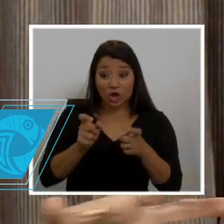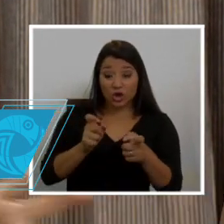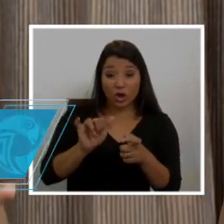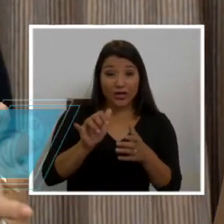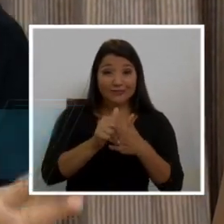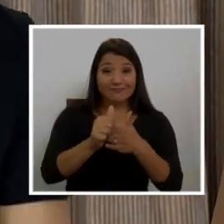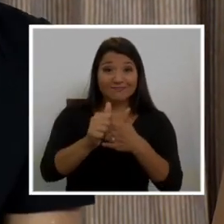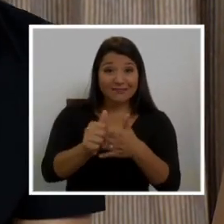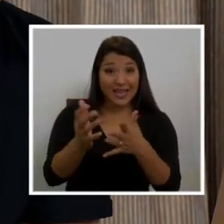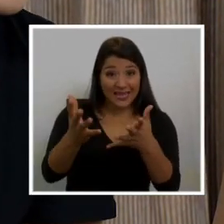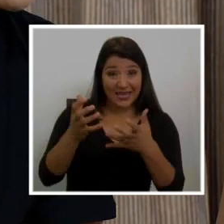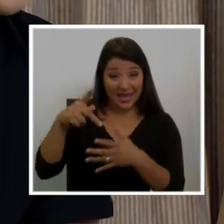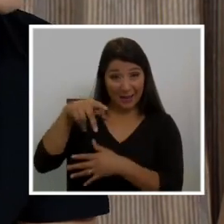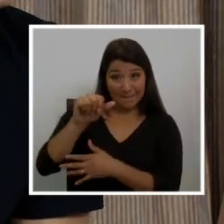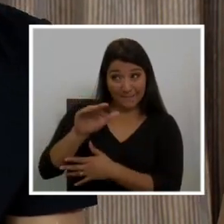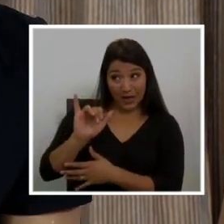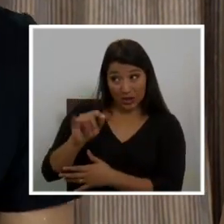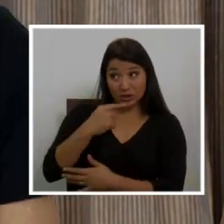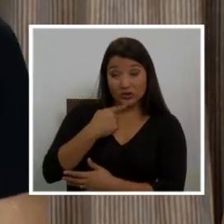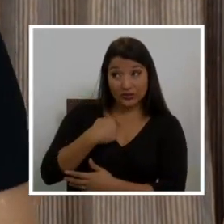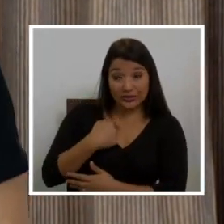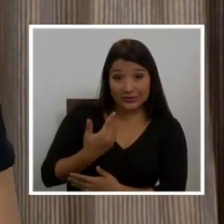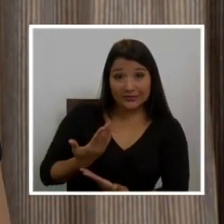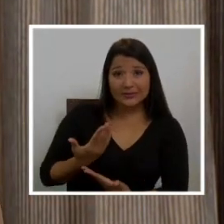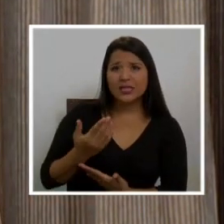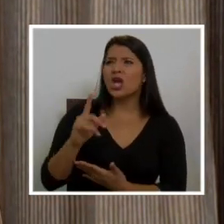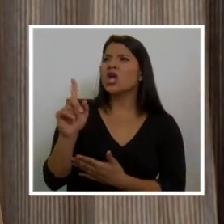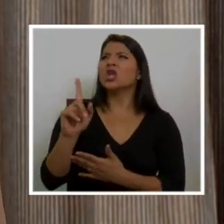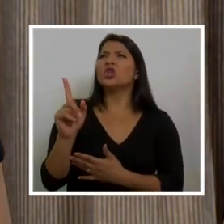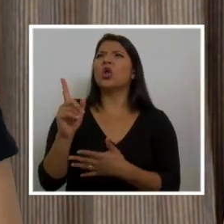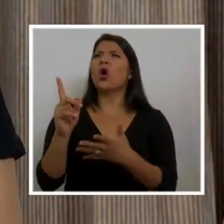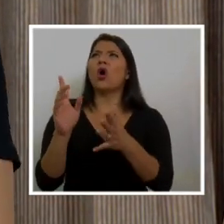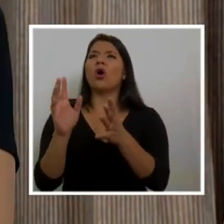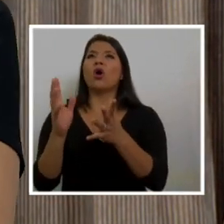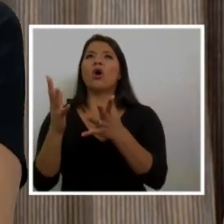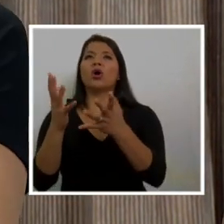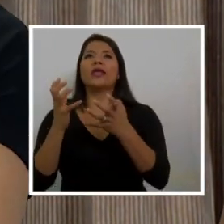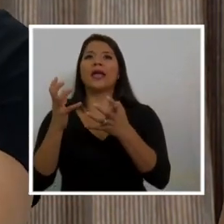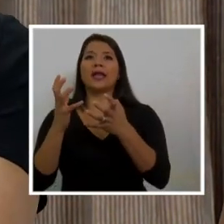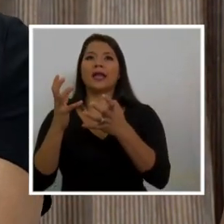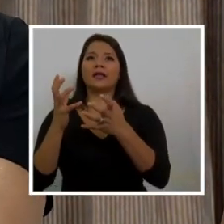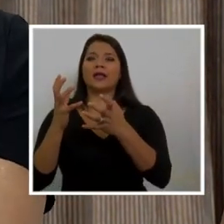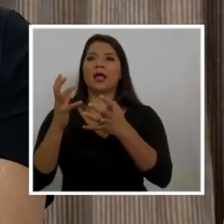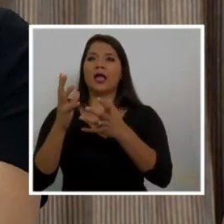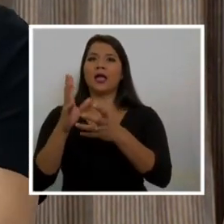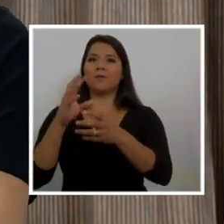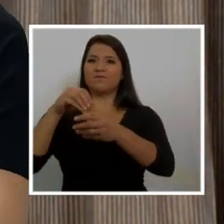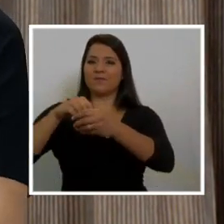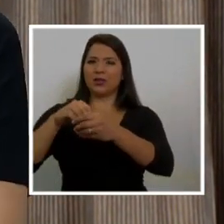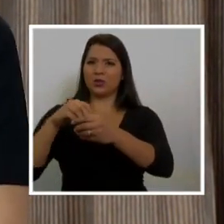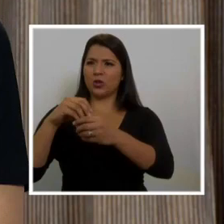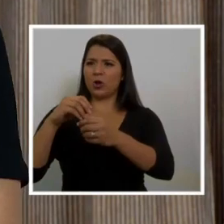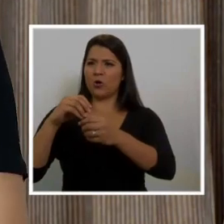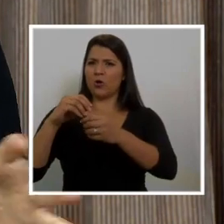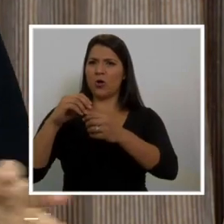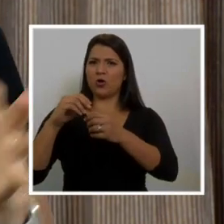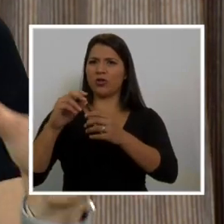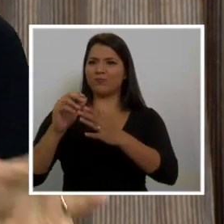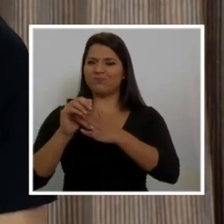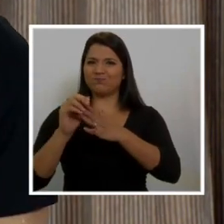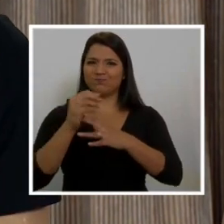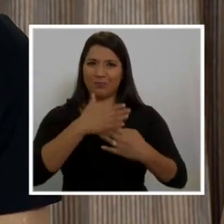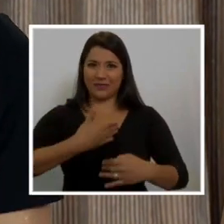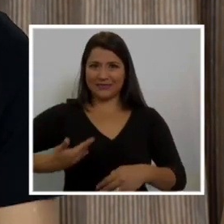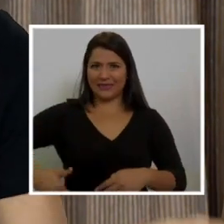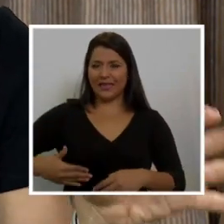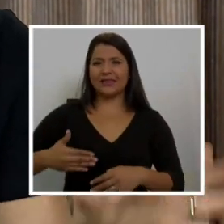diciendo. No le interesa ya un asiento en la Asamblea, en el directorio legislativo, pero sí, porque quiere sus temas. ¿Y cuáles